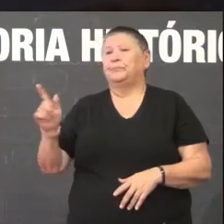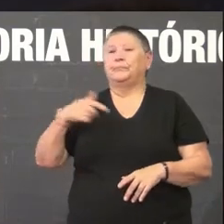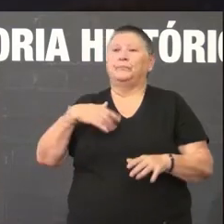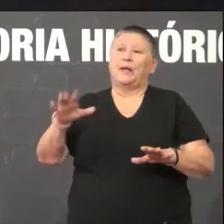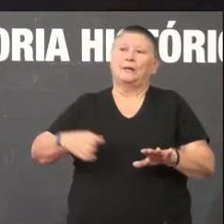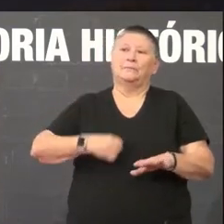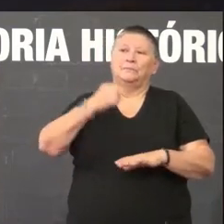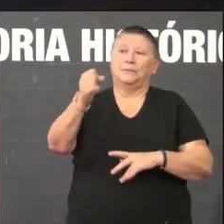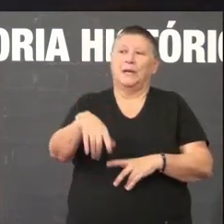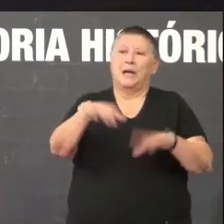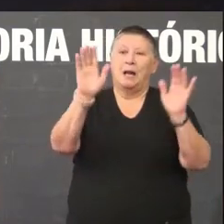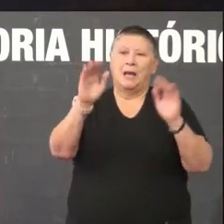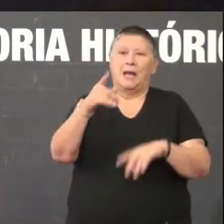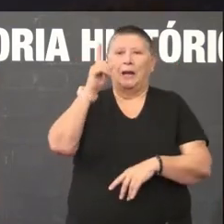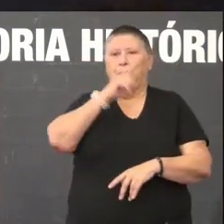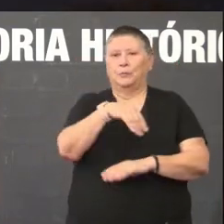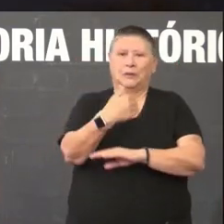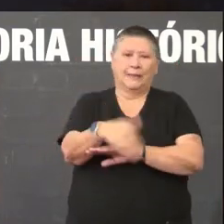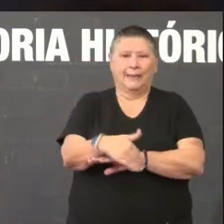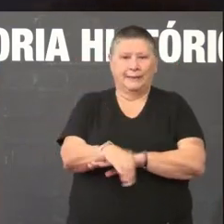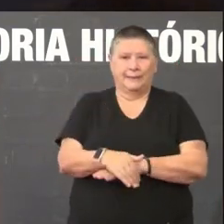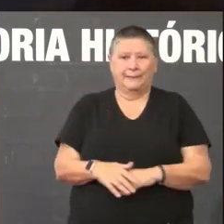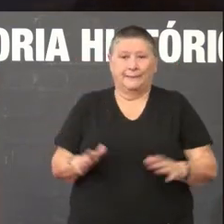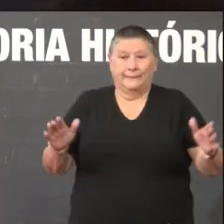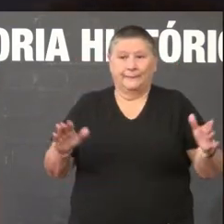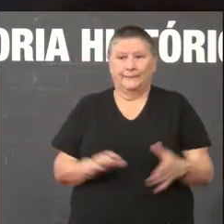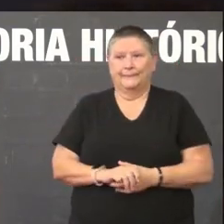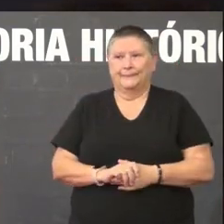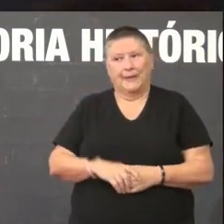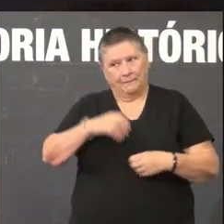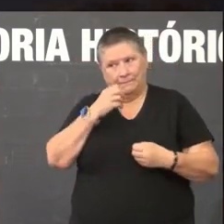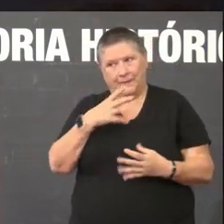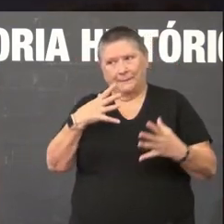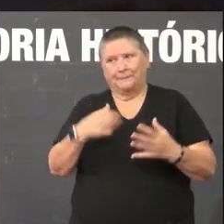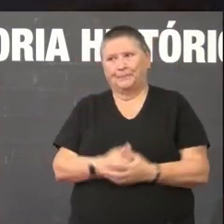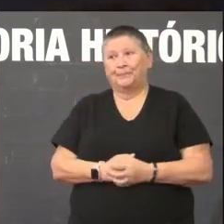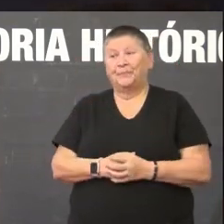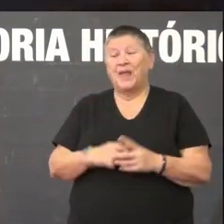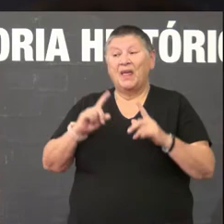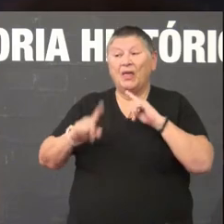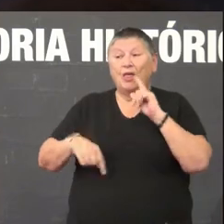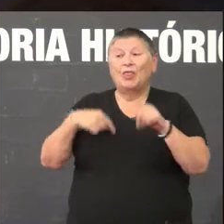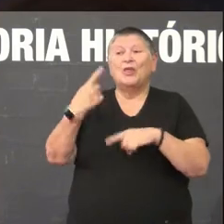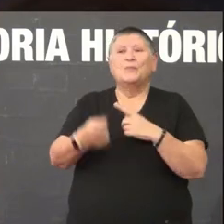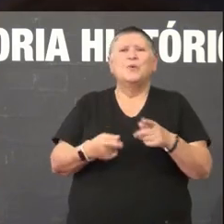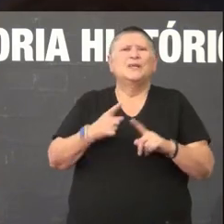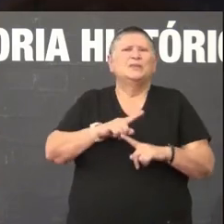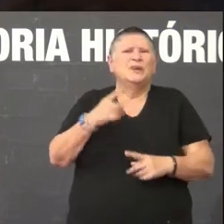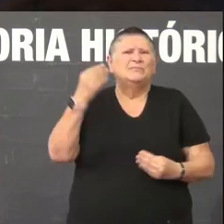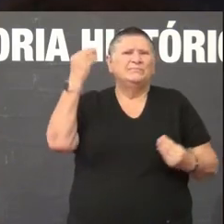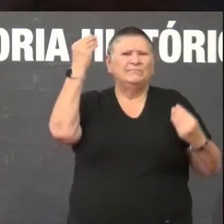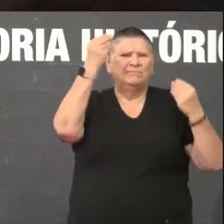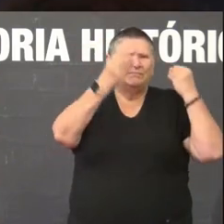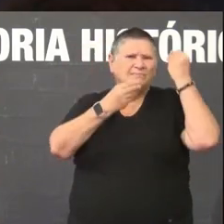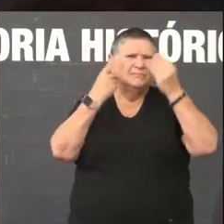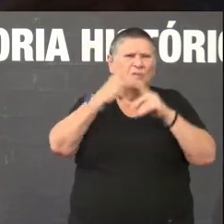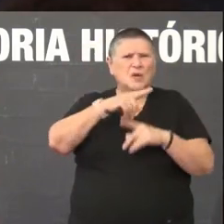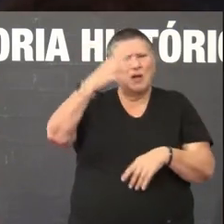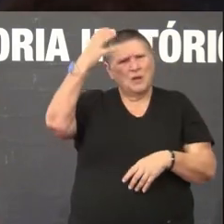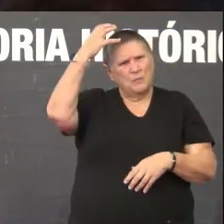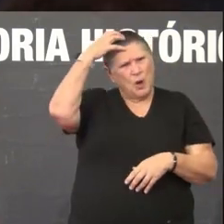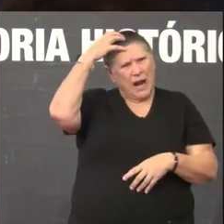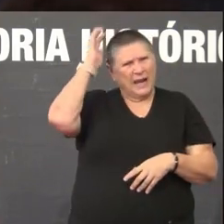e guai, ¿no? Despois, non se cuestiona o da monarquía ou